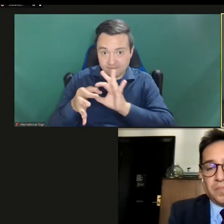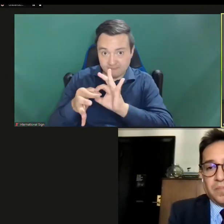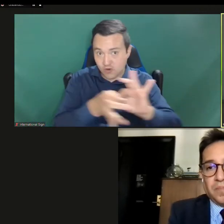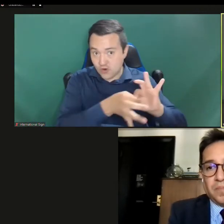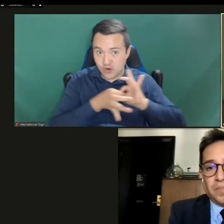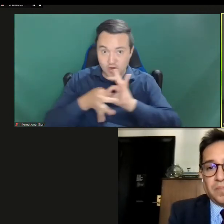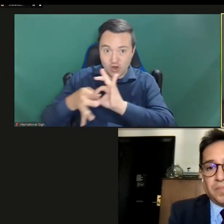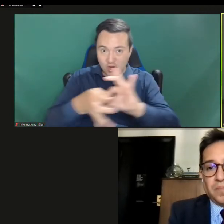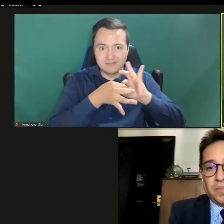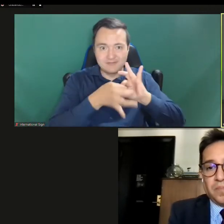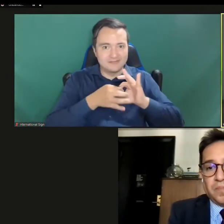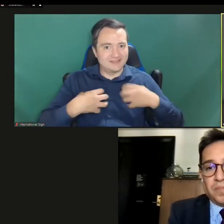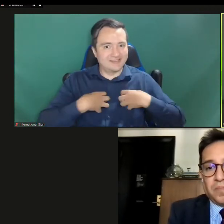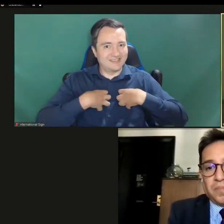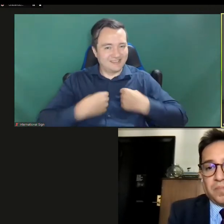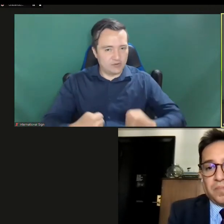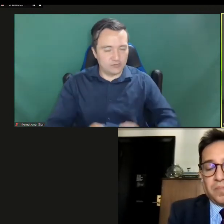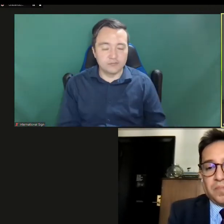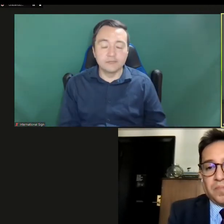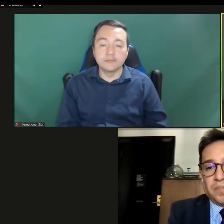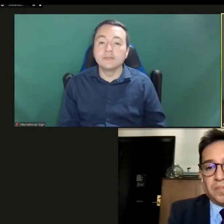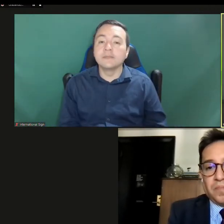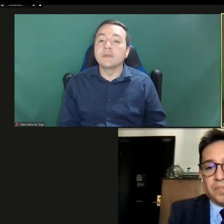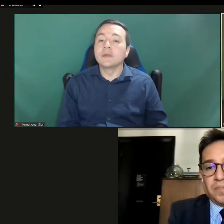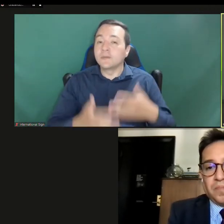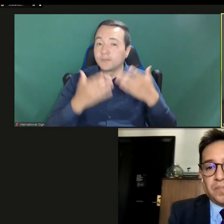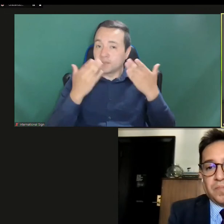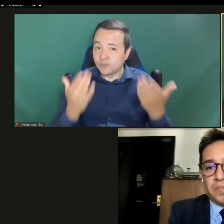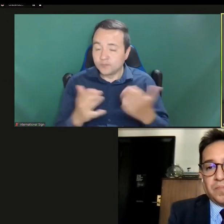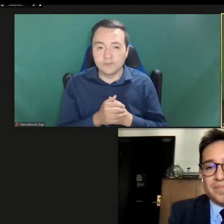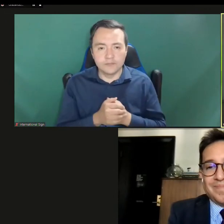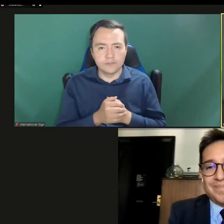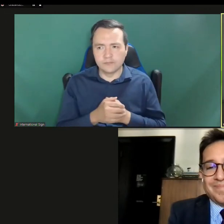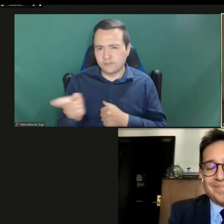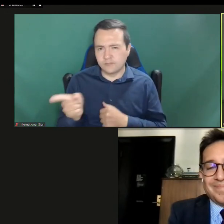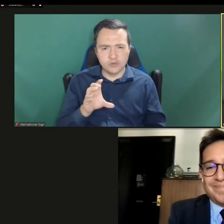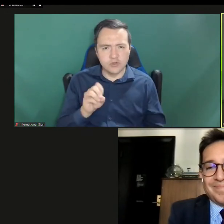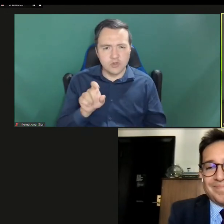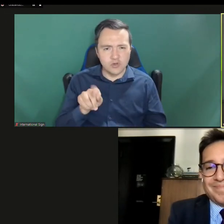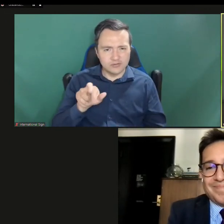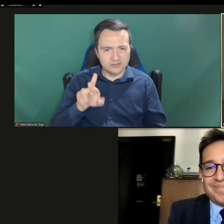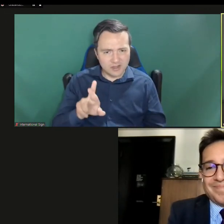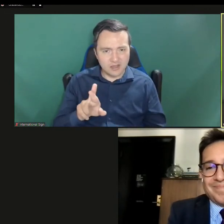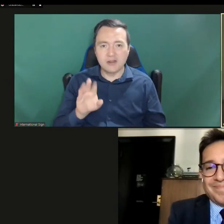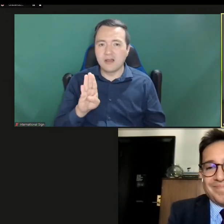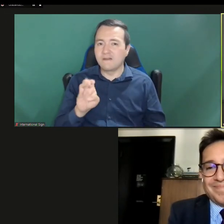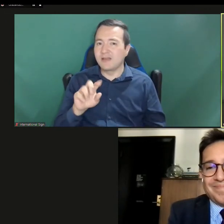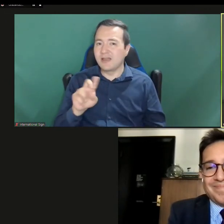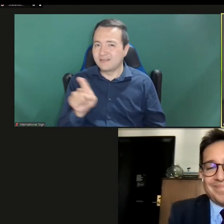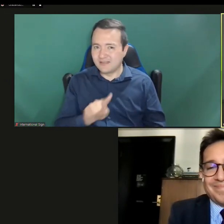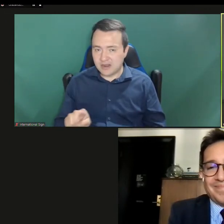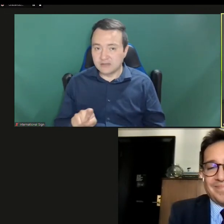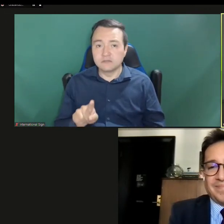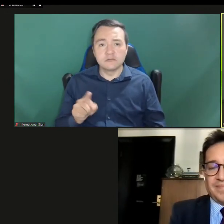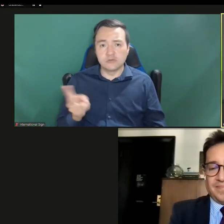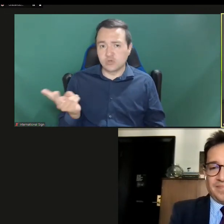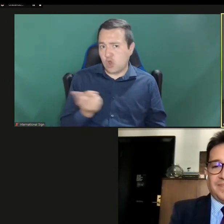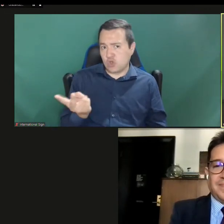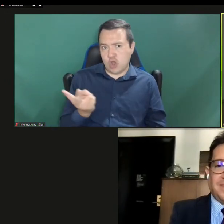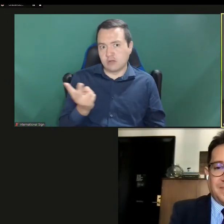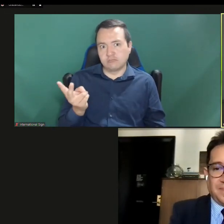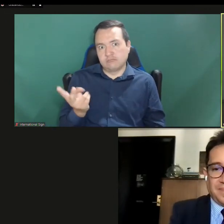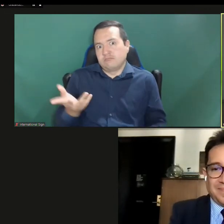medio americana saludable bueno creo que óscar y beatriz no merecen mucho no necesitan